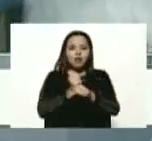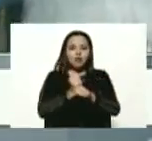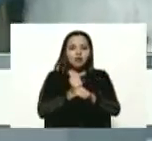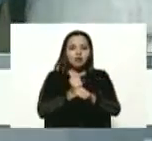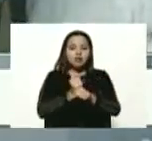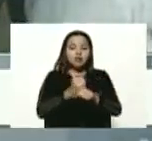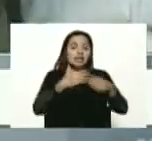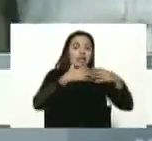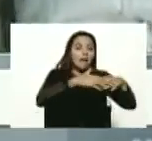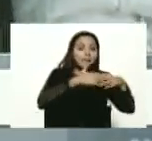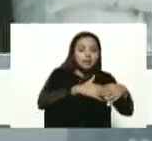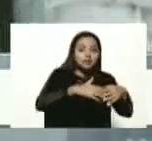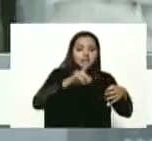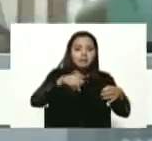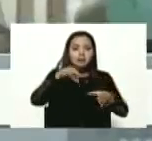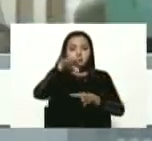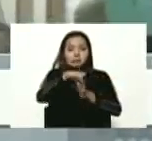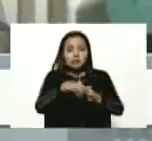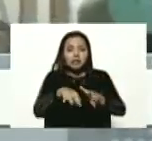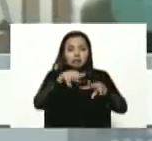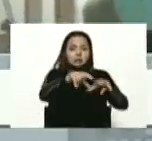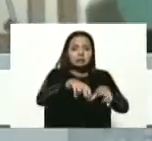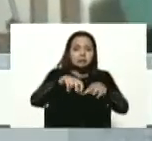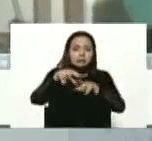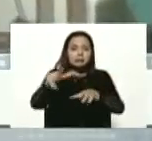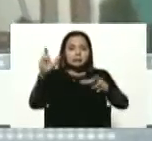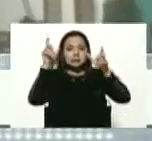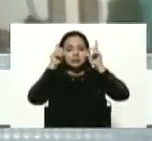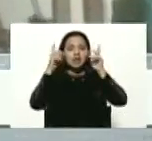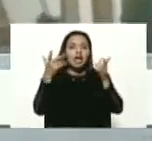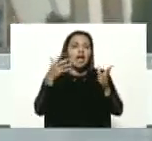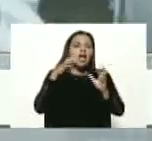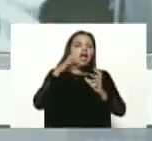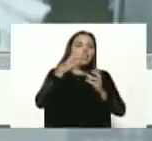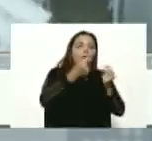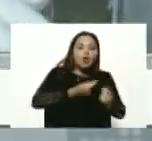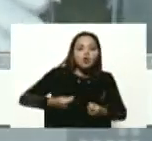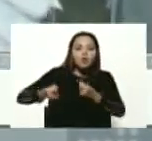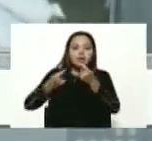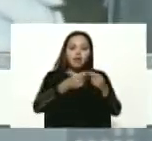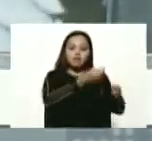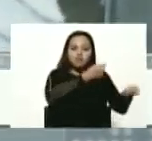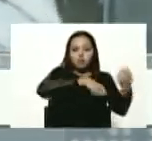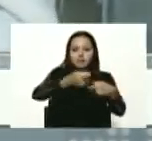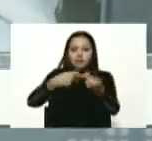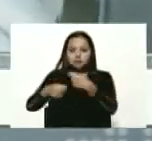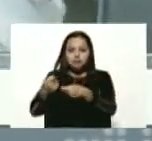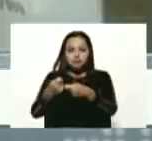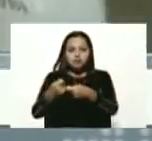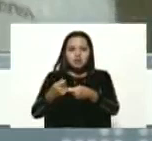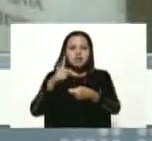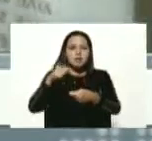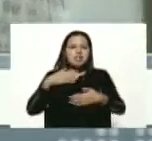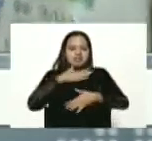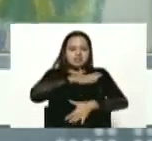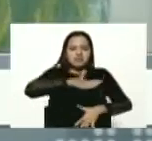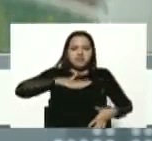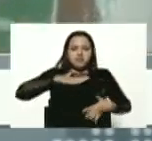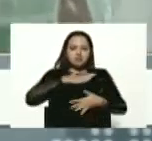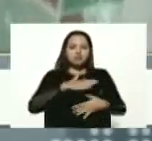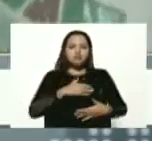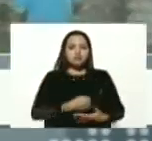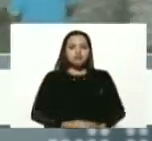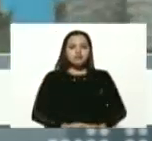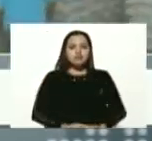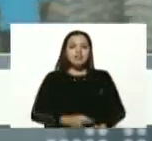la agroindustria, la industria, la economía, el comercio y la satisfacción